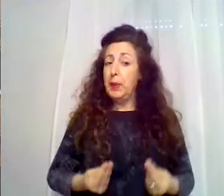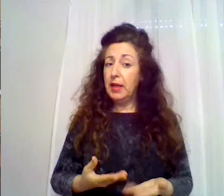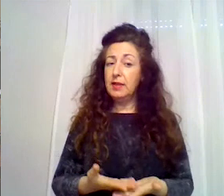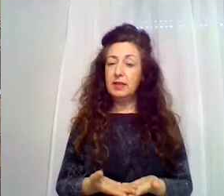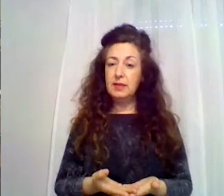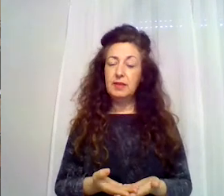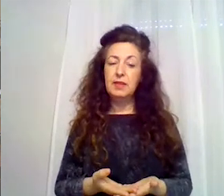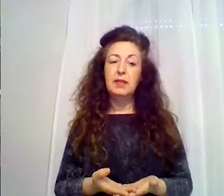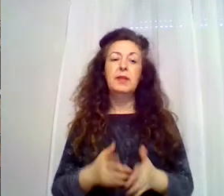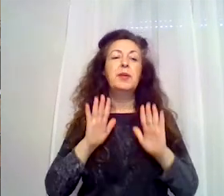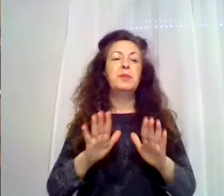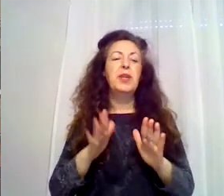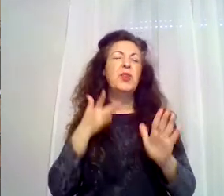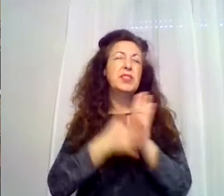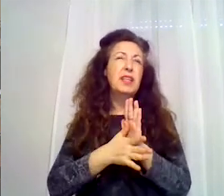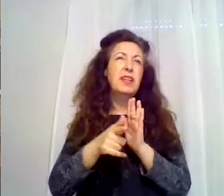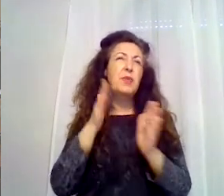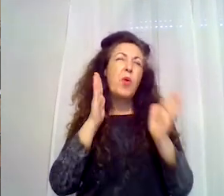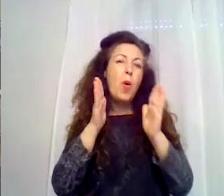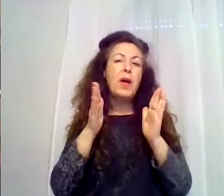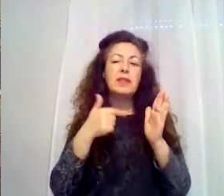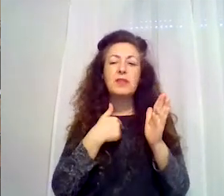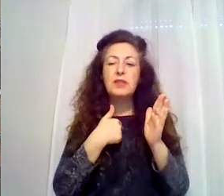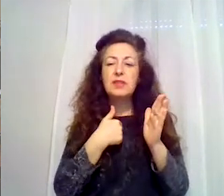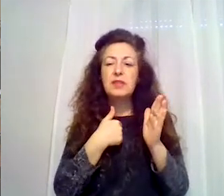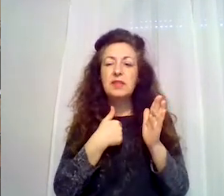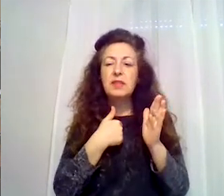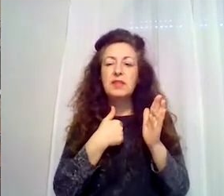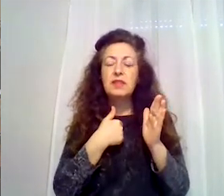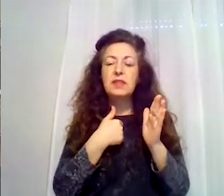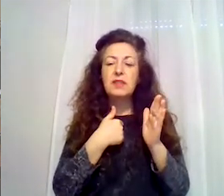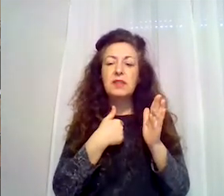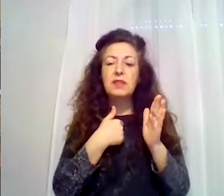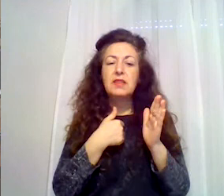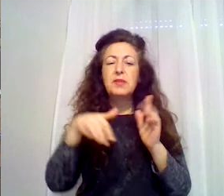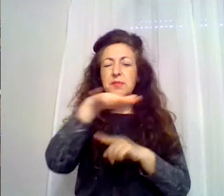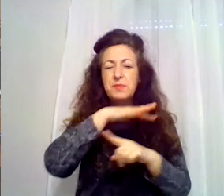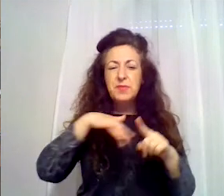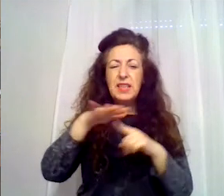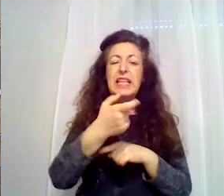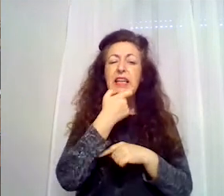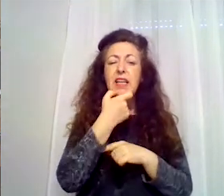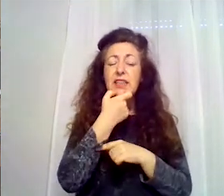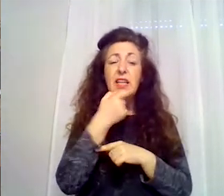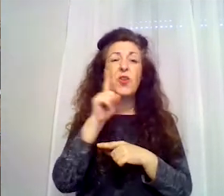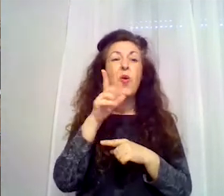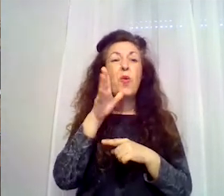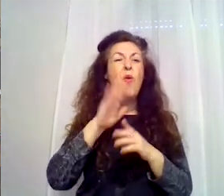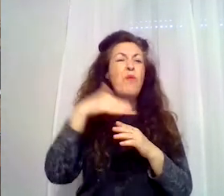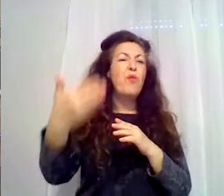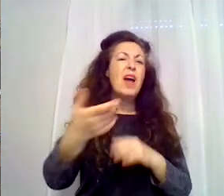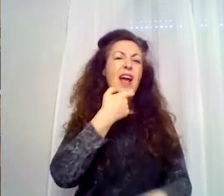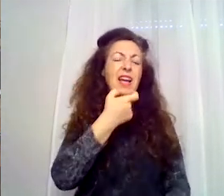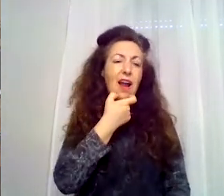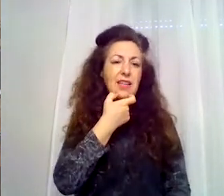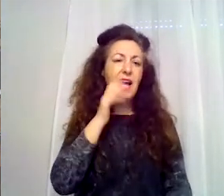vino a España a colegios católicos, ¿era católico o criptocatólico? ¿Y cómo podía, pregunto si lo era,